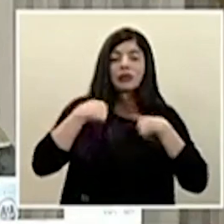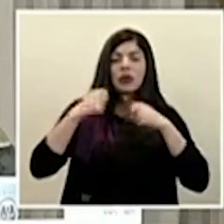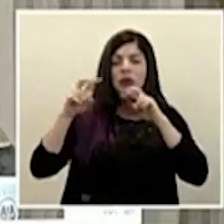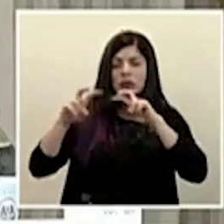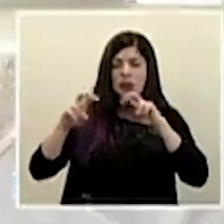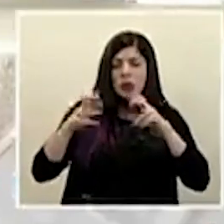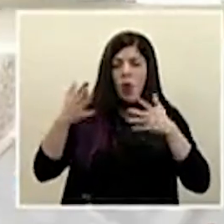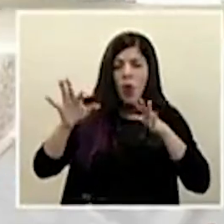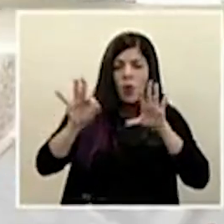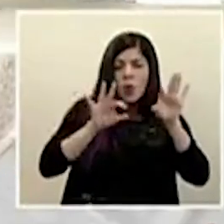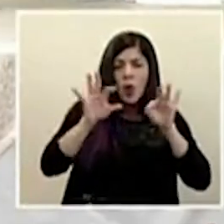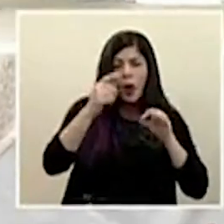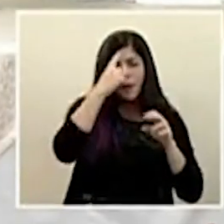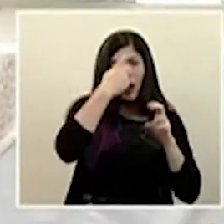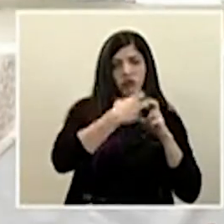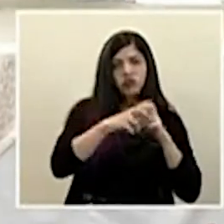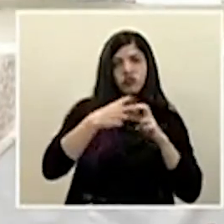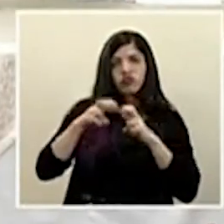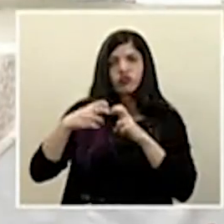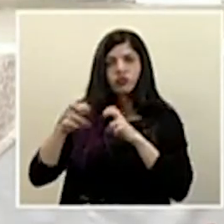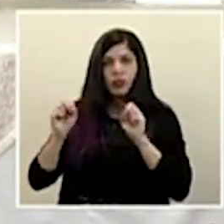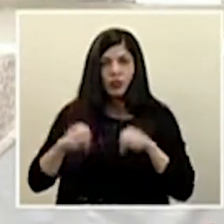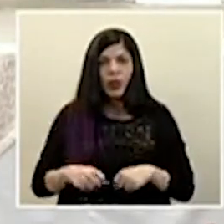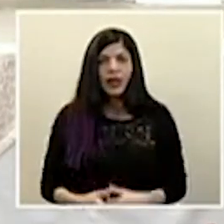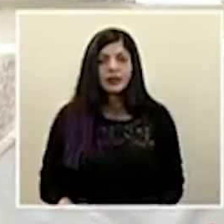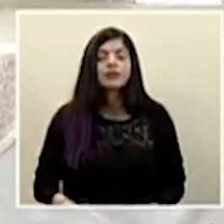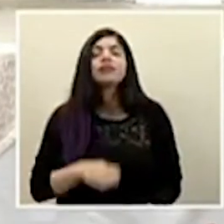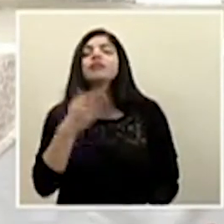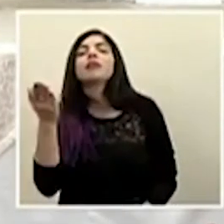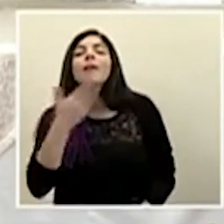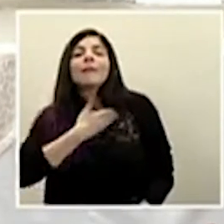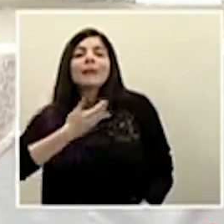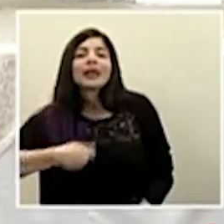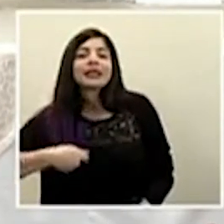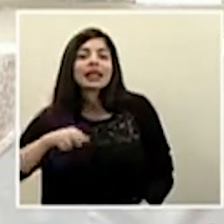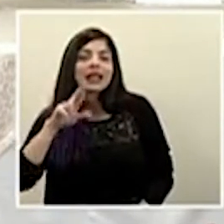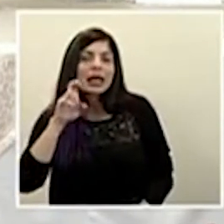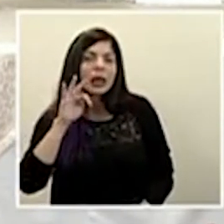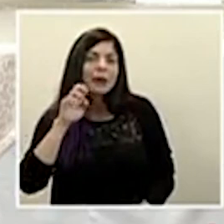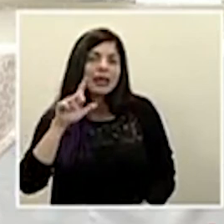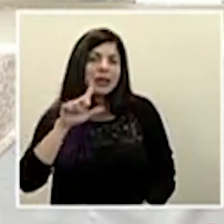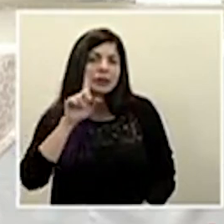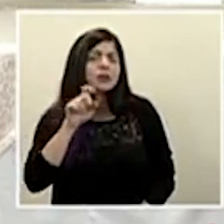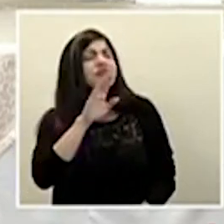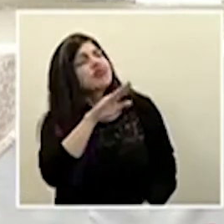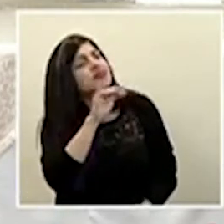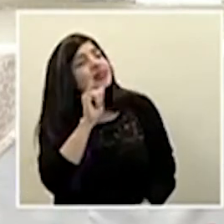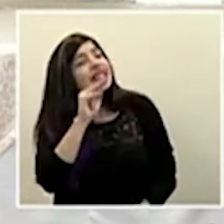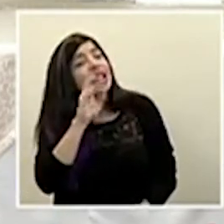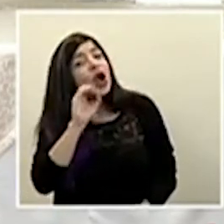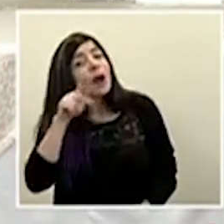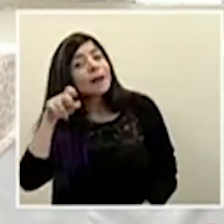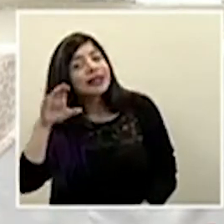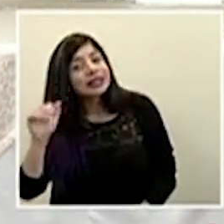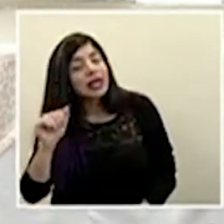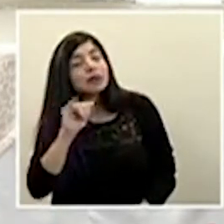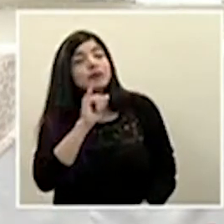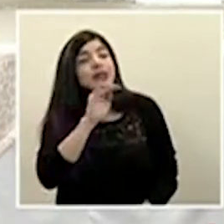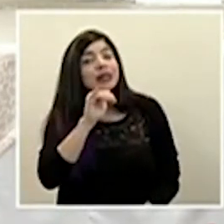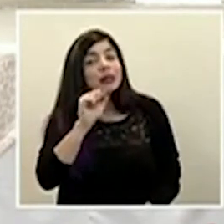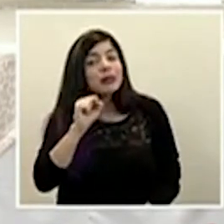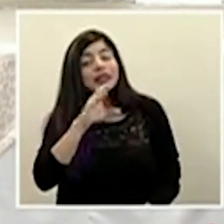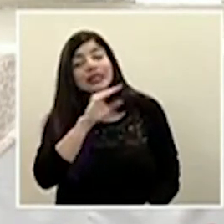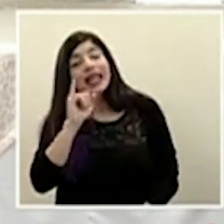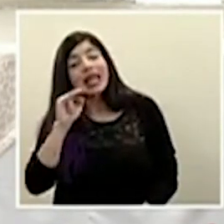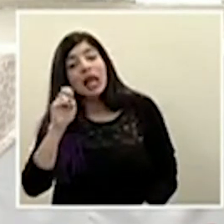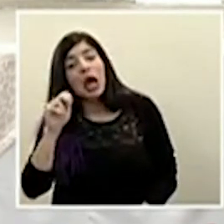recursos. Para el presidente de la República, Noticias Repretel consulta. Incopesca, IMAS e INAMU cuestionan el